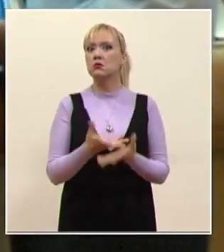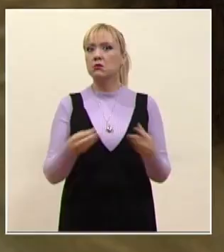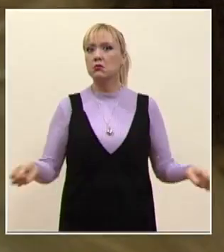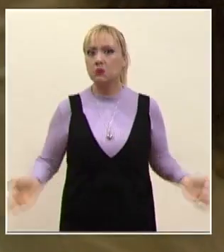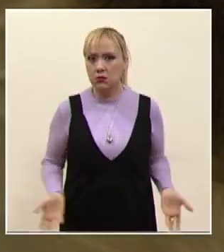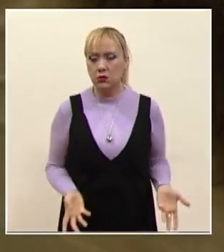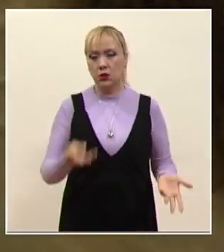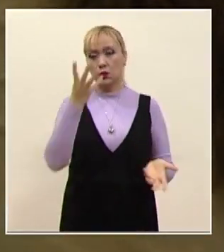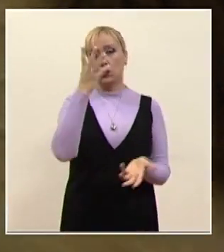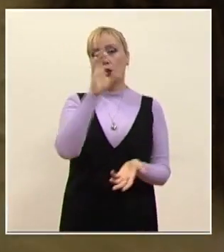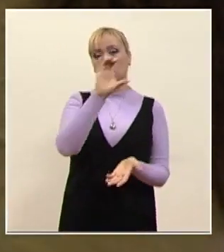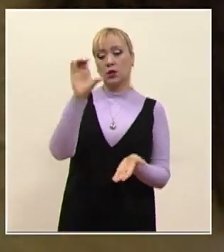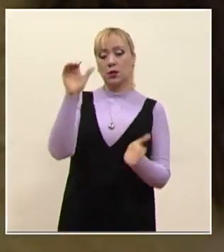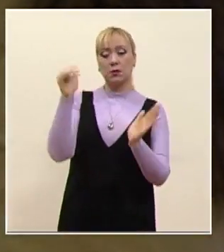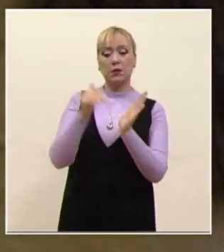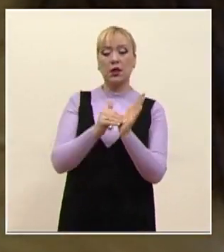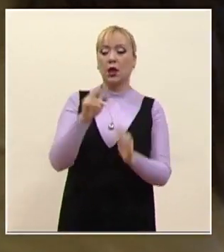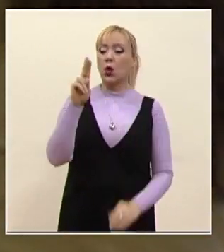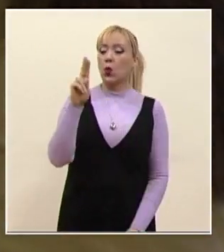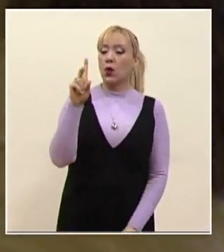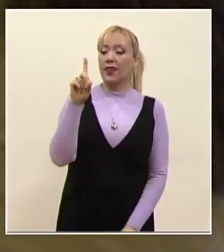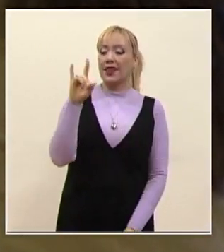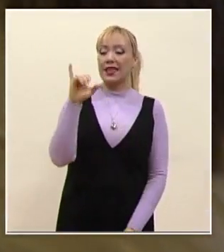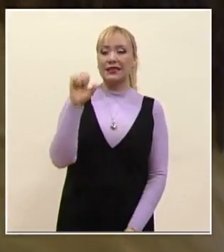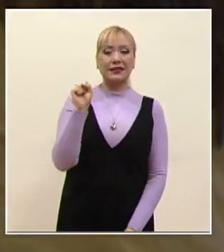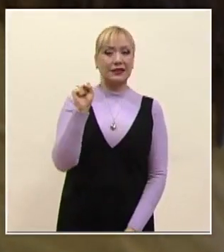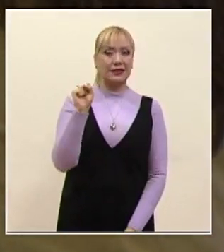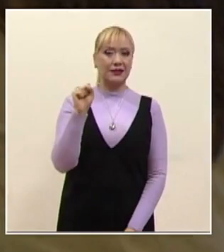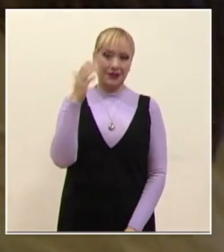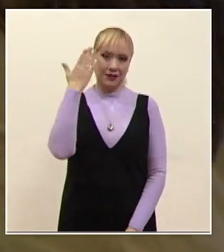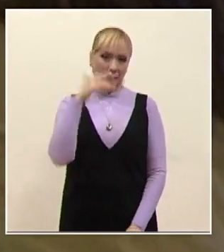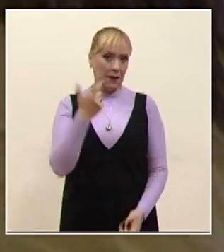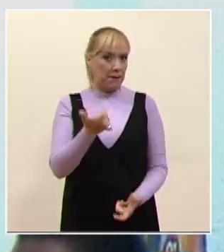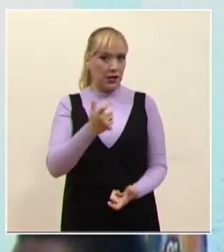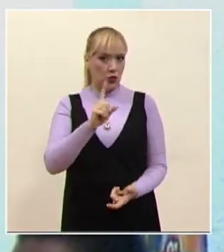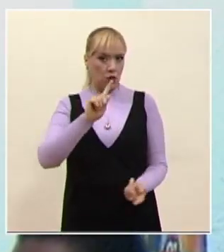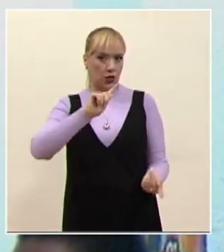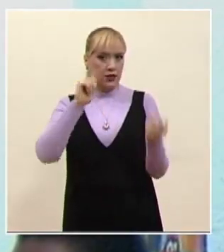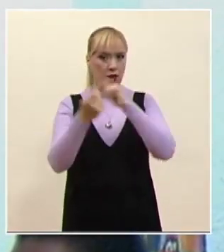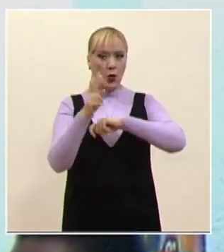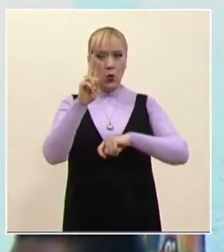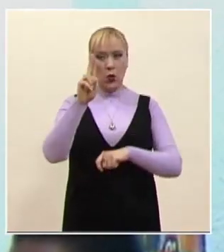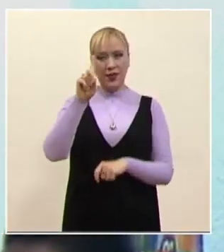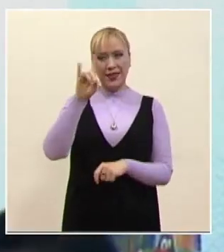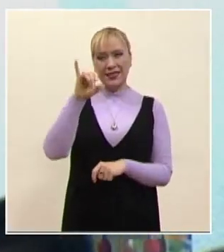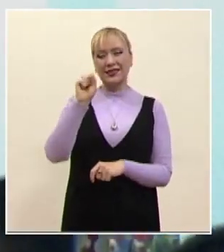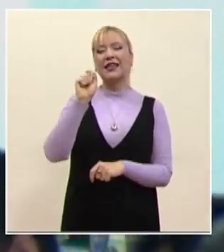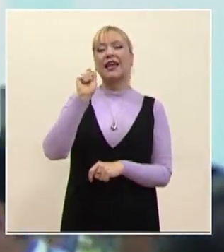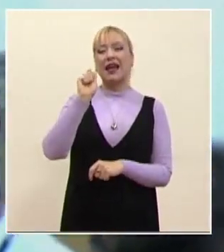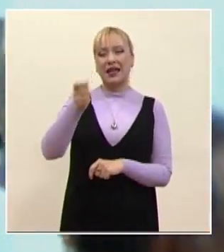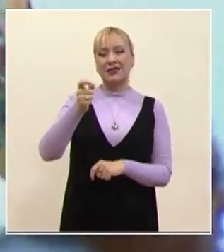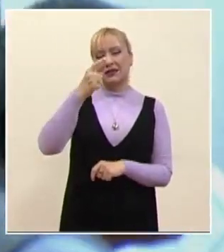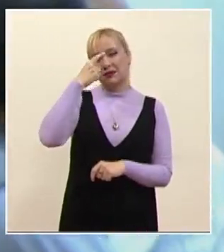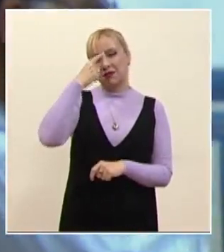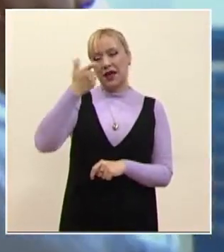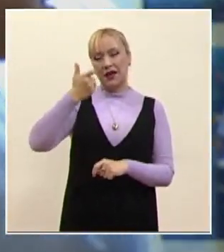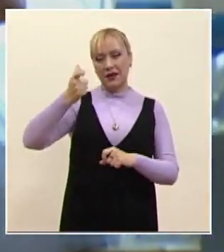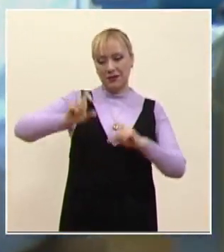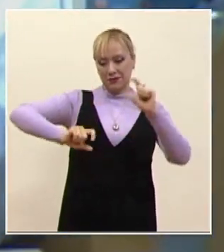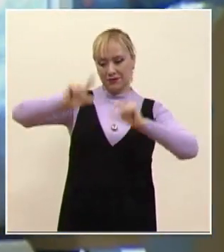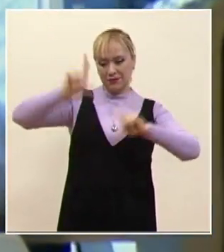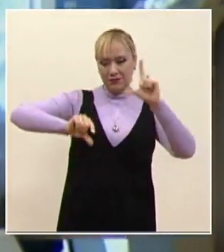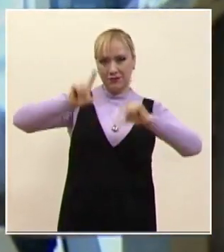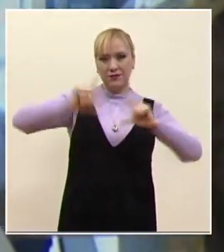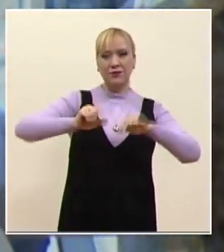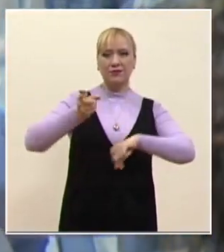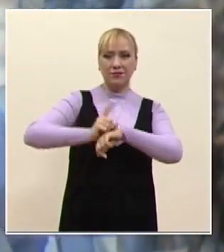de 400,000 UDIs es razonable, aseguró la sala, y tiene como fin que los ahorradores revisen la solidez de la